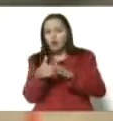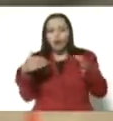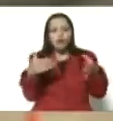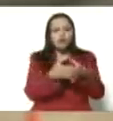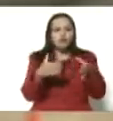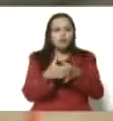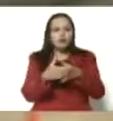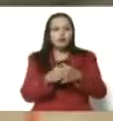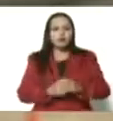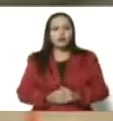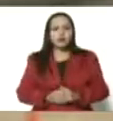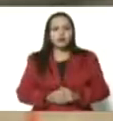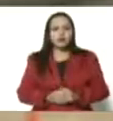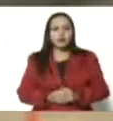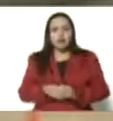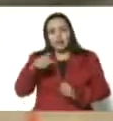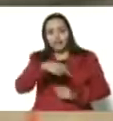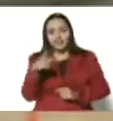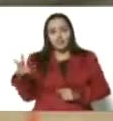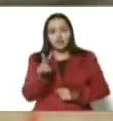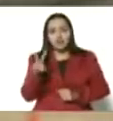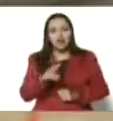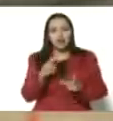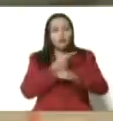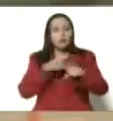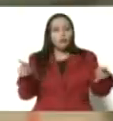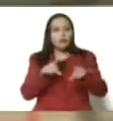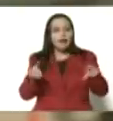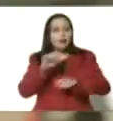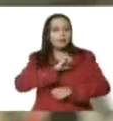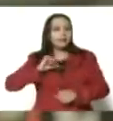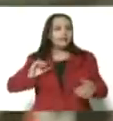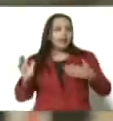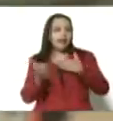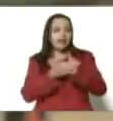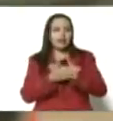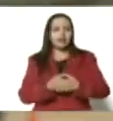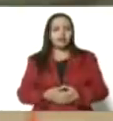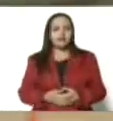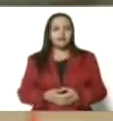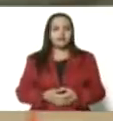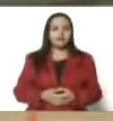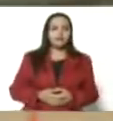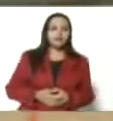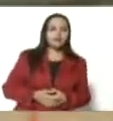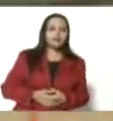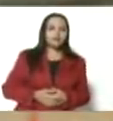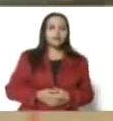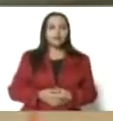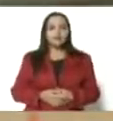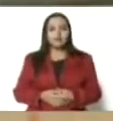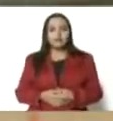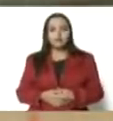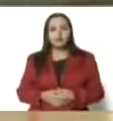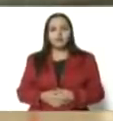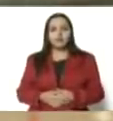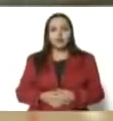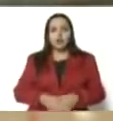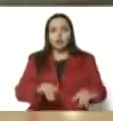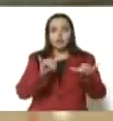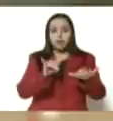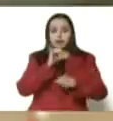de la vida venezolana, pública, privada, y de esa